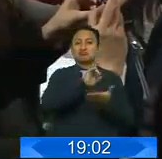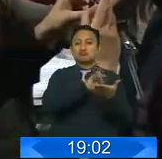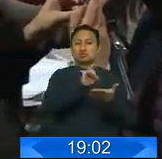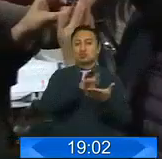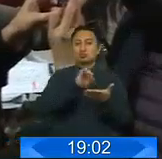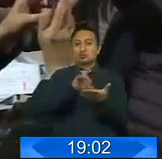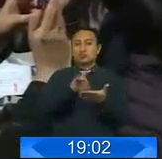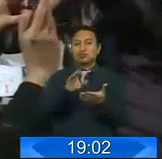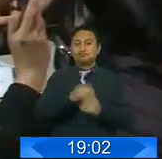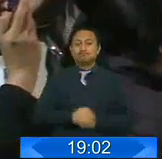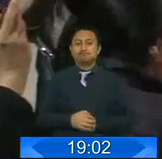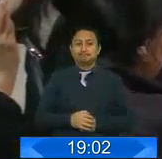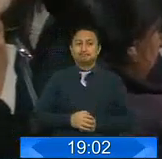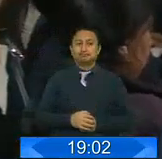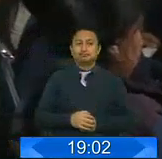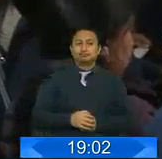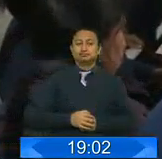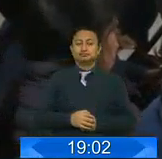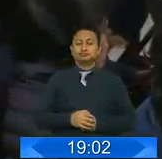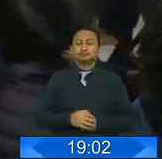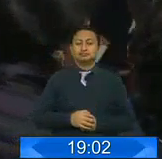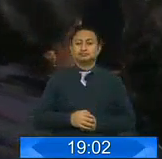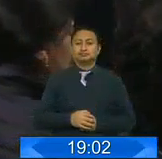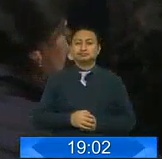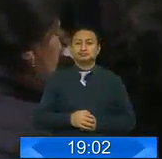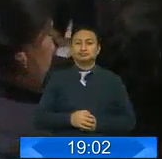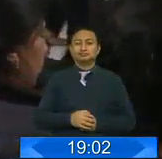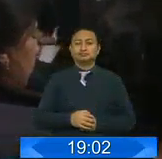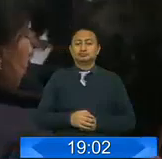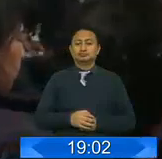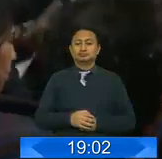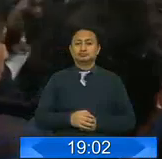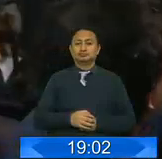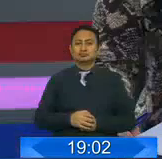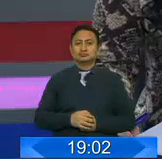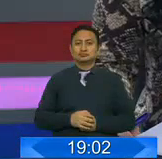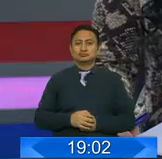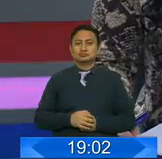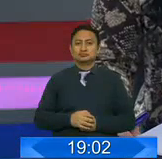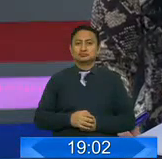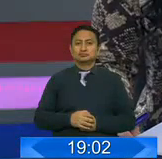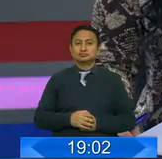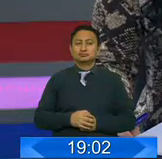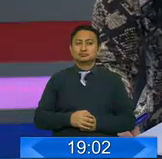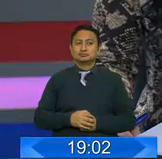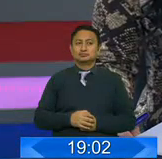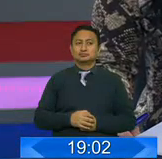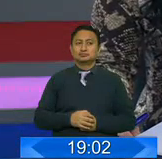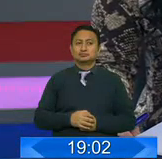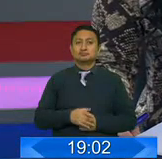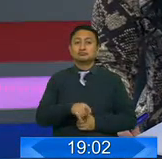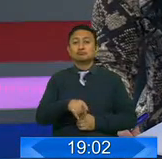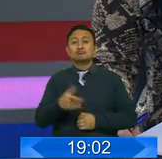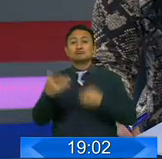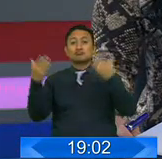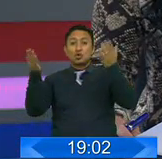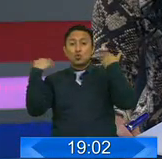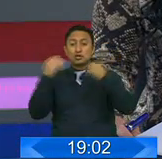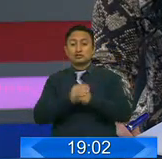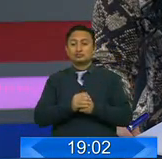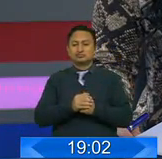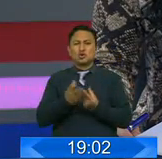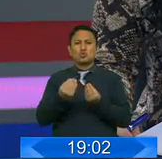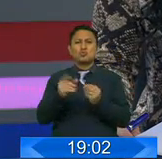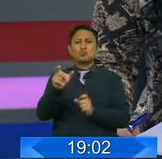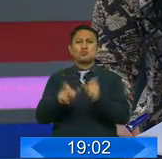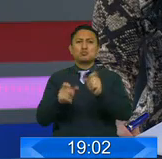de trabajadores del sistema de servicio público. Informó Javier Gallo. Mientras tanto, en Guayaquil, cientos de